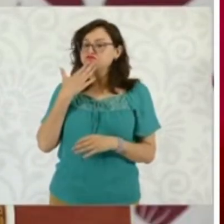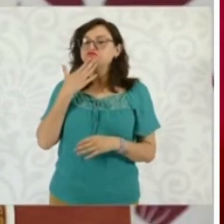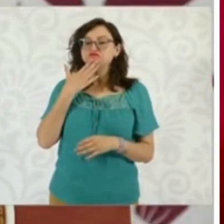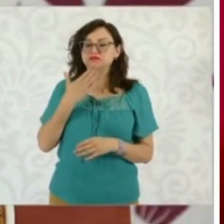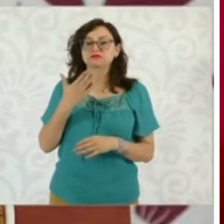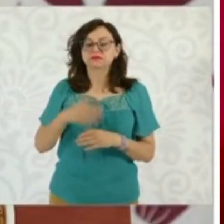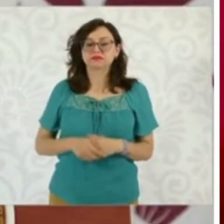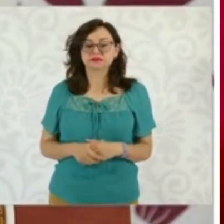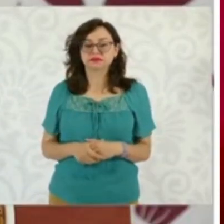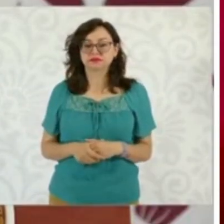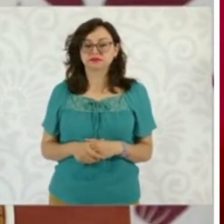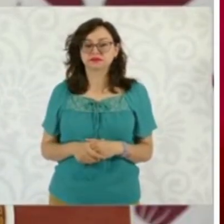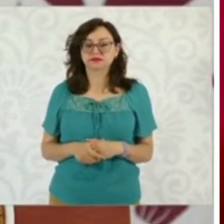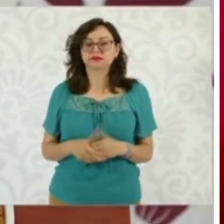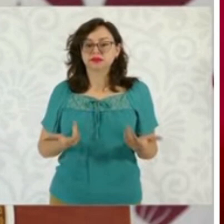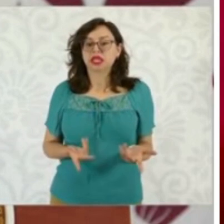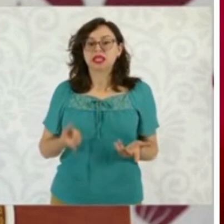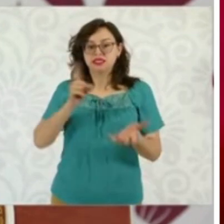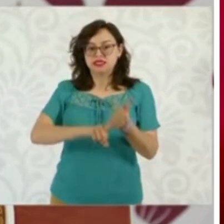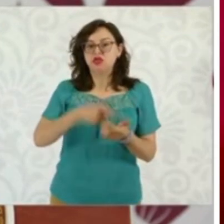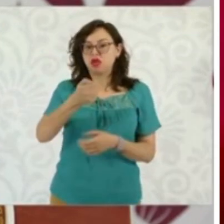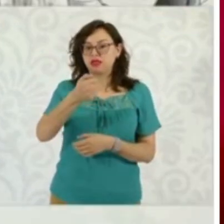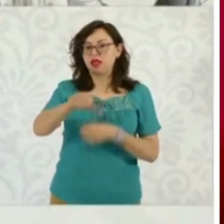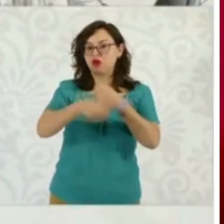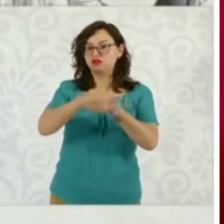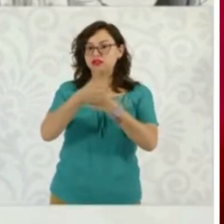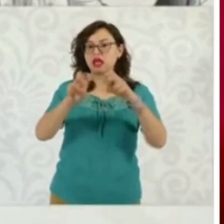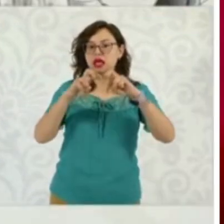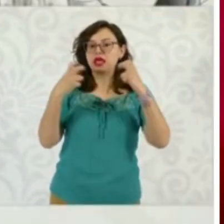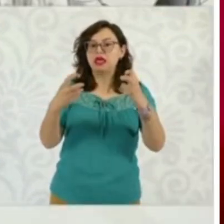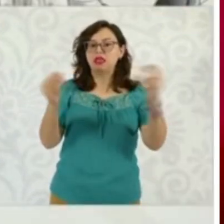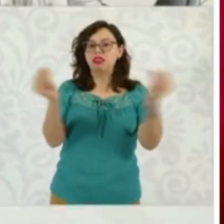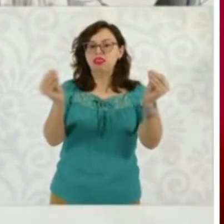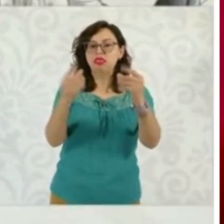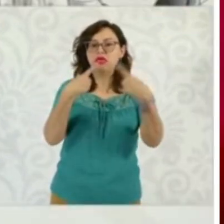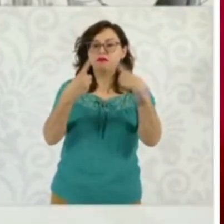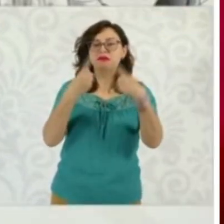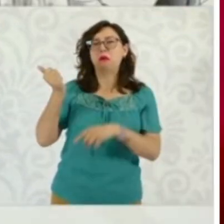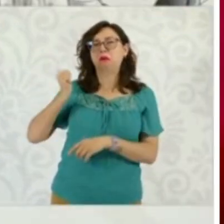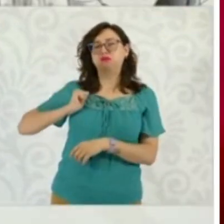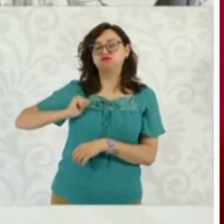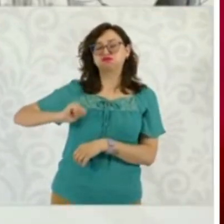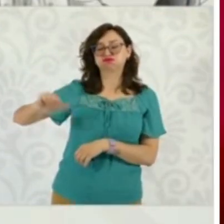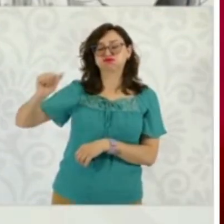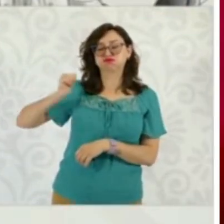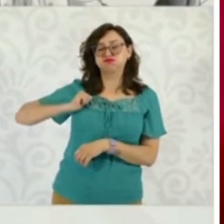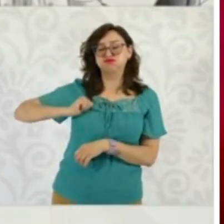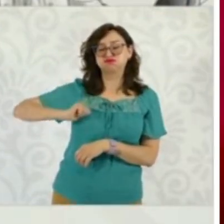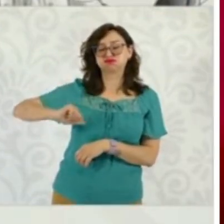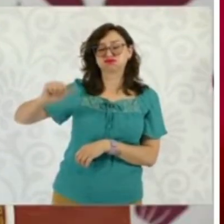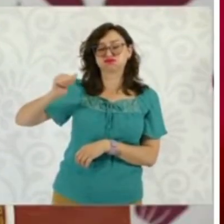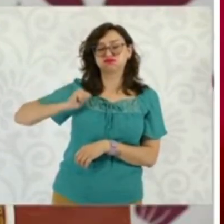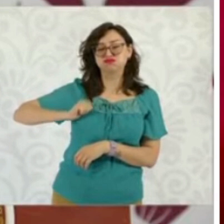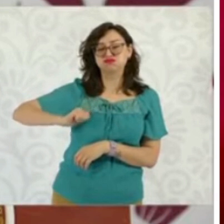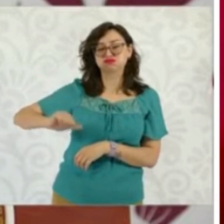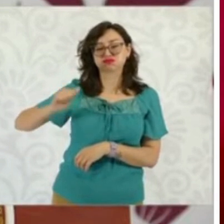Se modificaron los programas de debate, no sé si vieron, sí. Porque antes pues eran los de antes, los que ya nomás